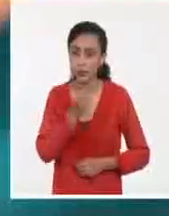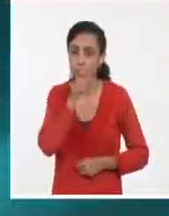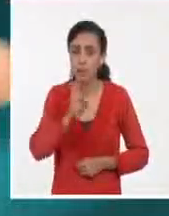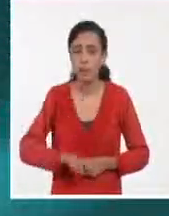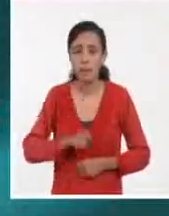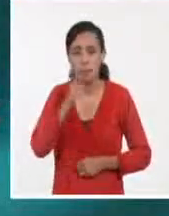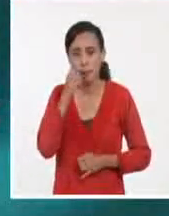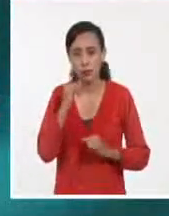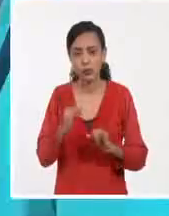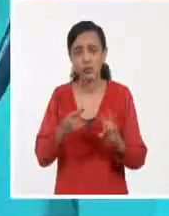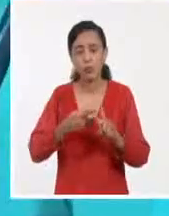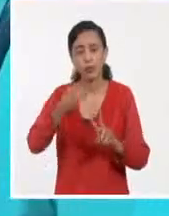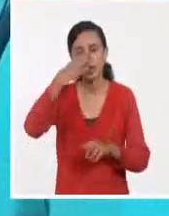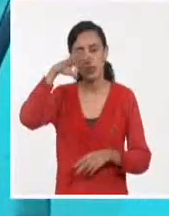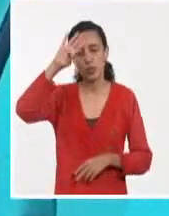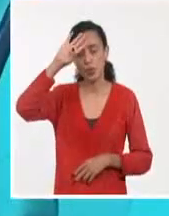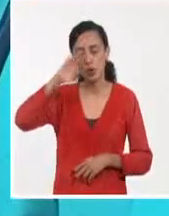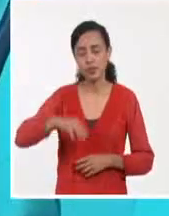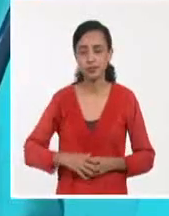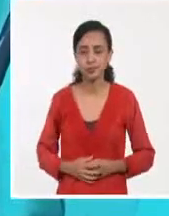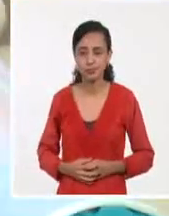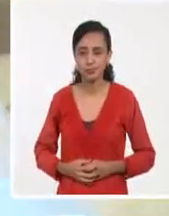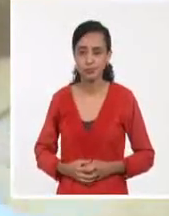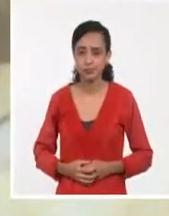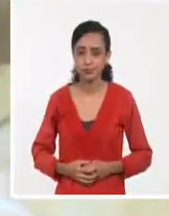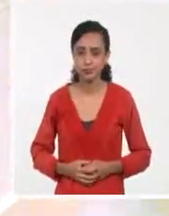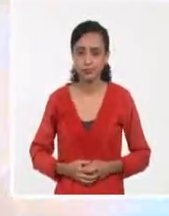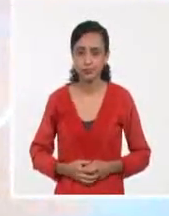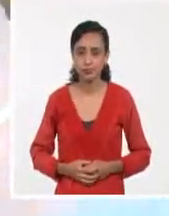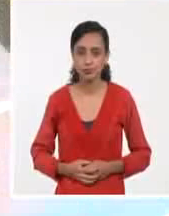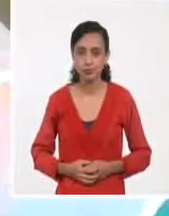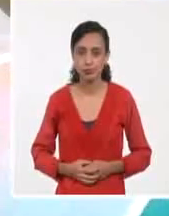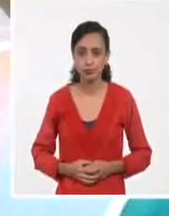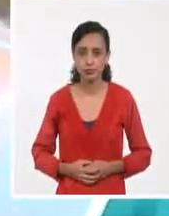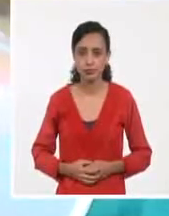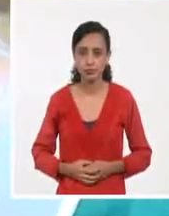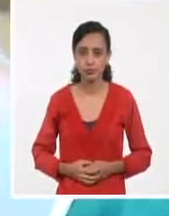Eide La Pera y Jordanis Rodríguez Laurencio, Sistema Informativo de la Televisión Cubana.